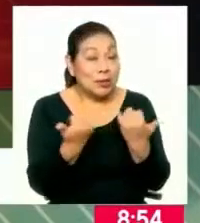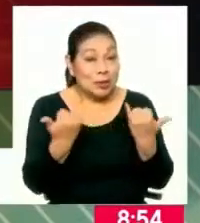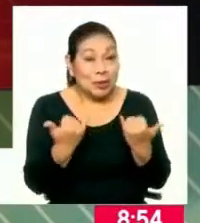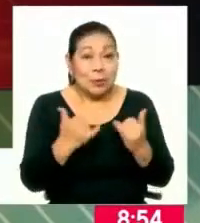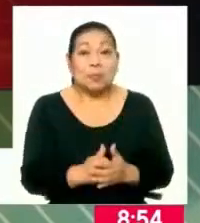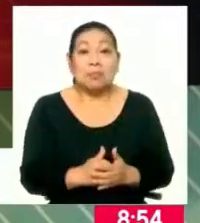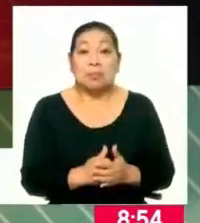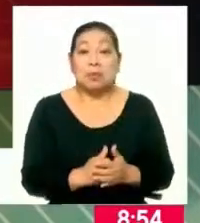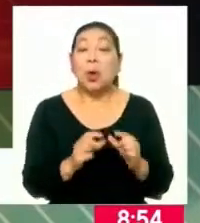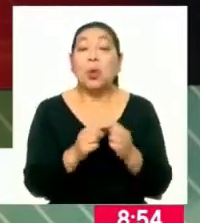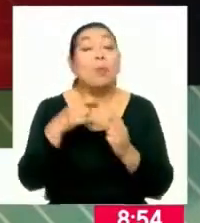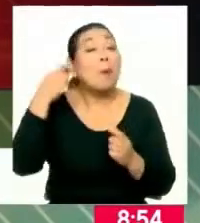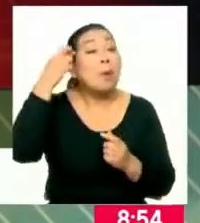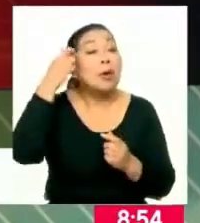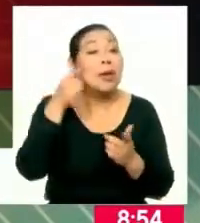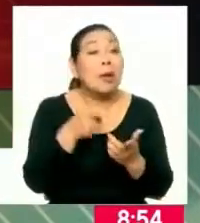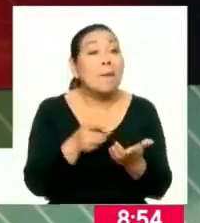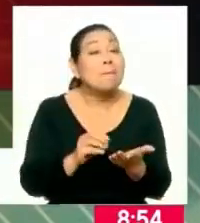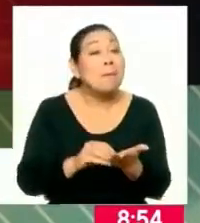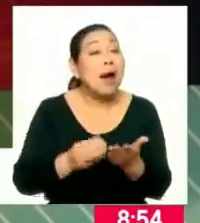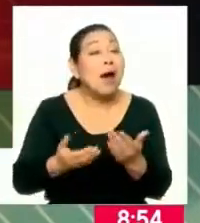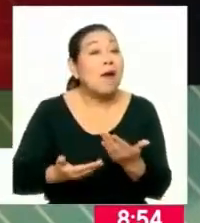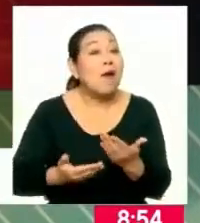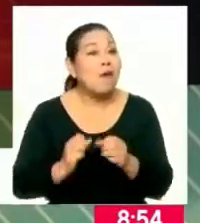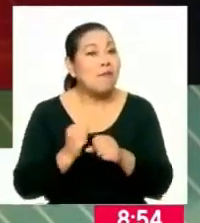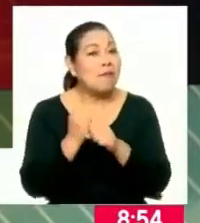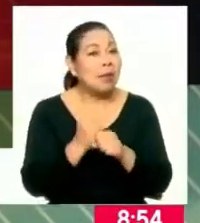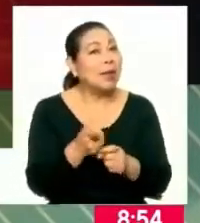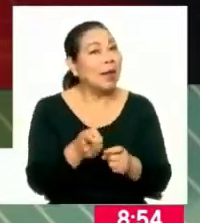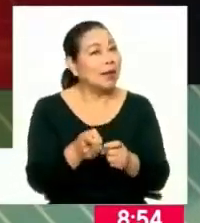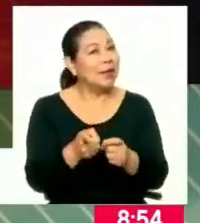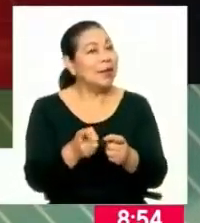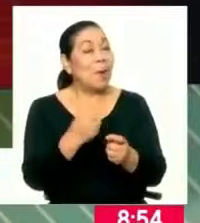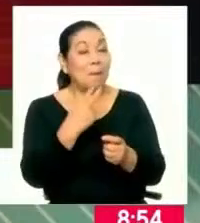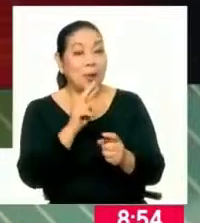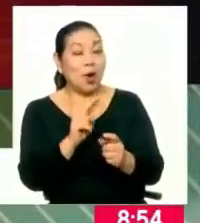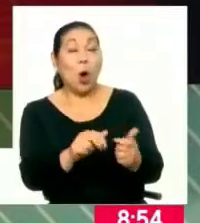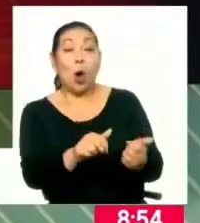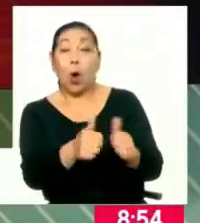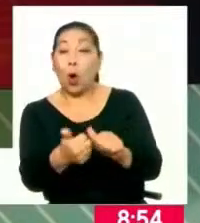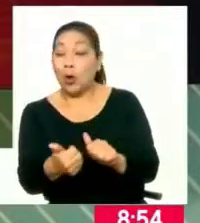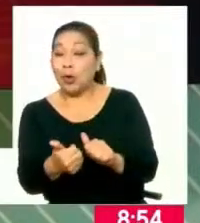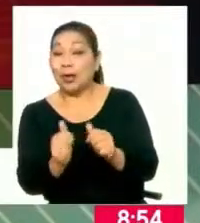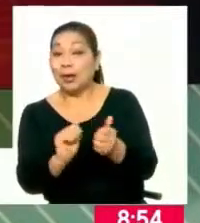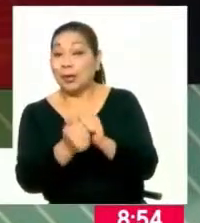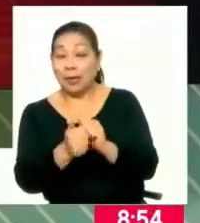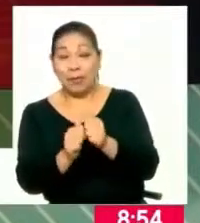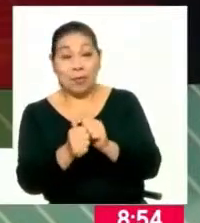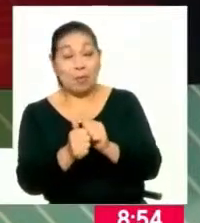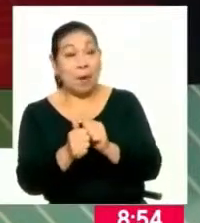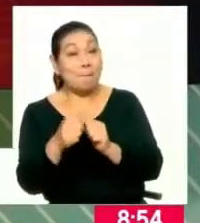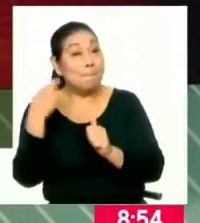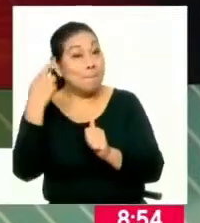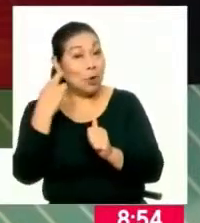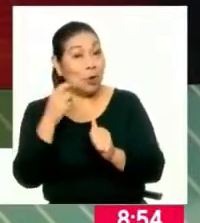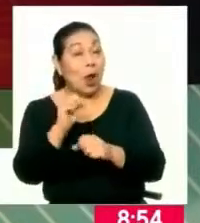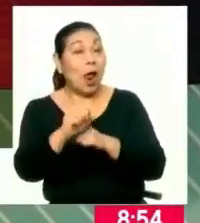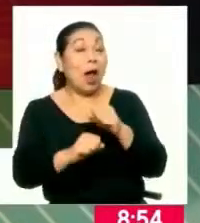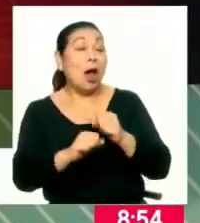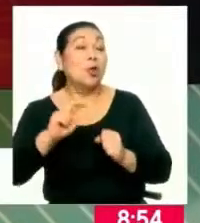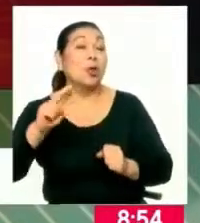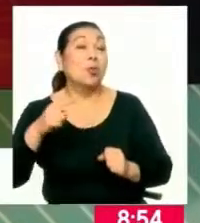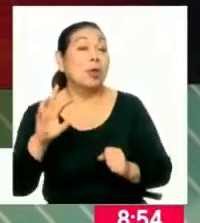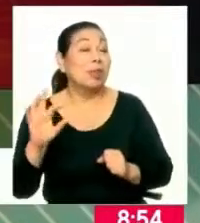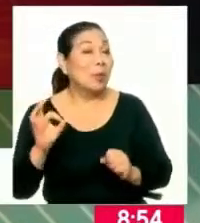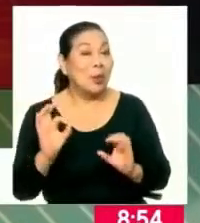este caso, el partido. Y eso le daría más fuerza a los partidos. Pero ojo, ahí también viene otro aspecto importante, que la reforma política del 2019